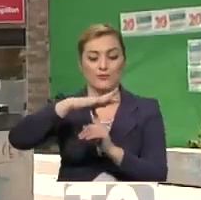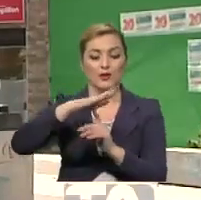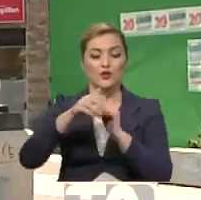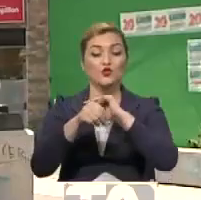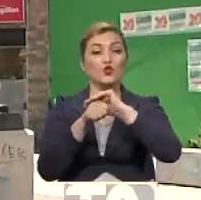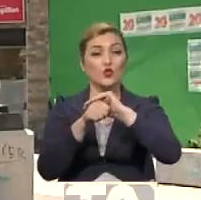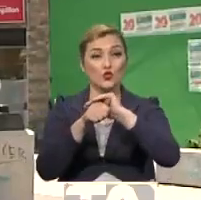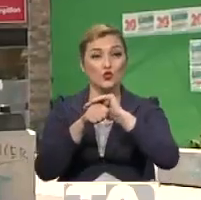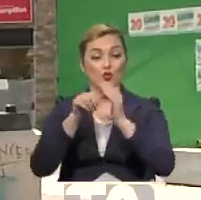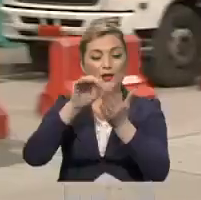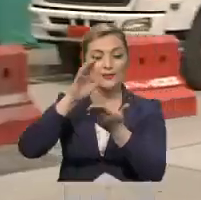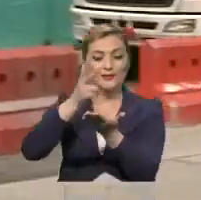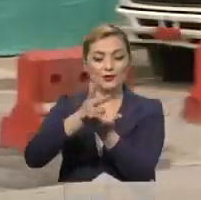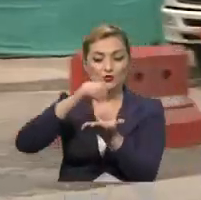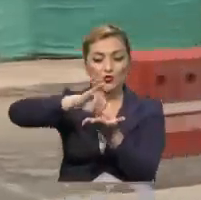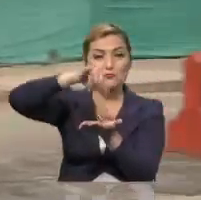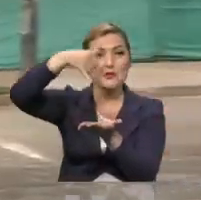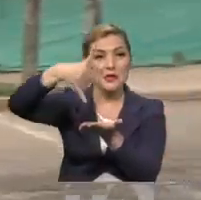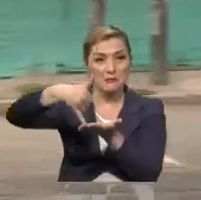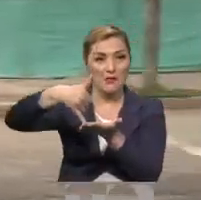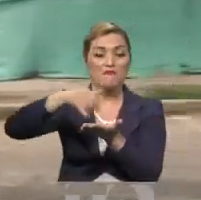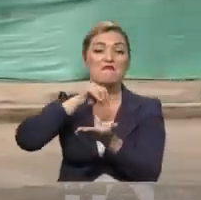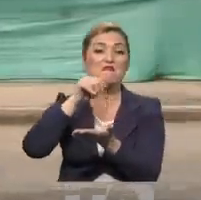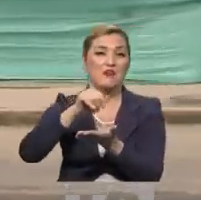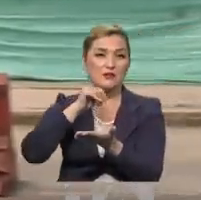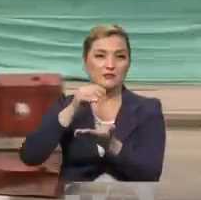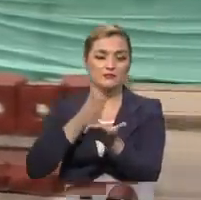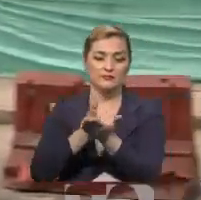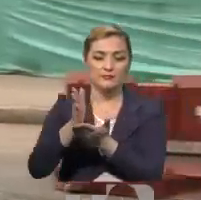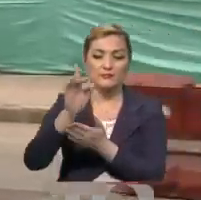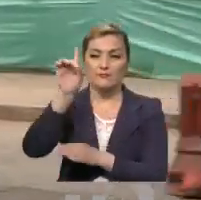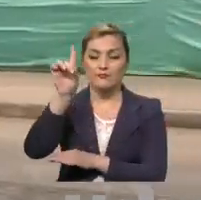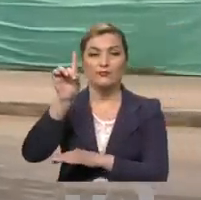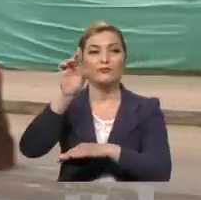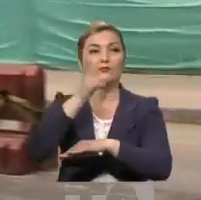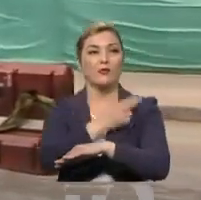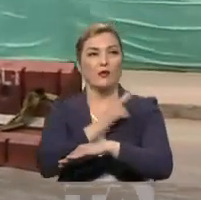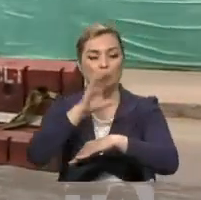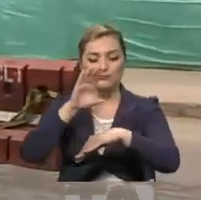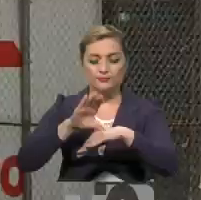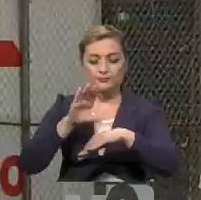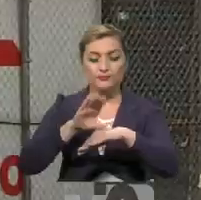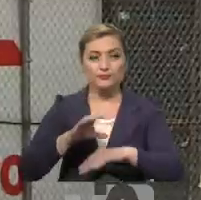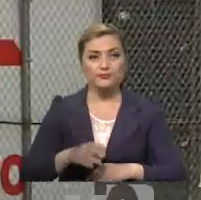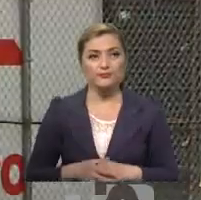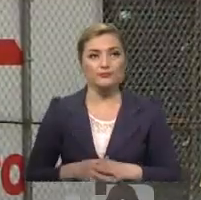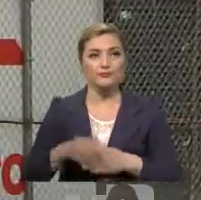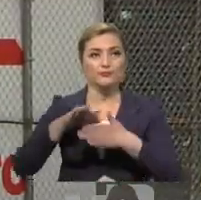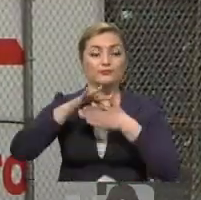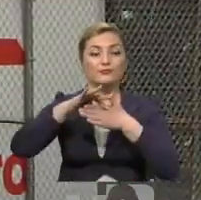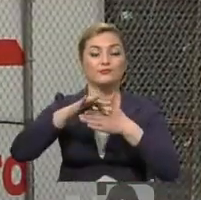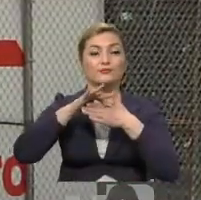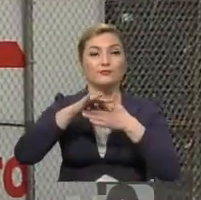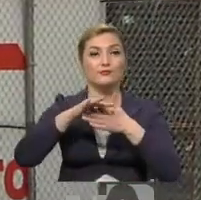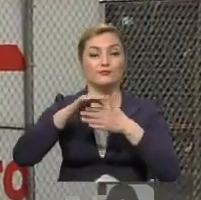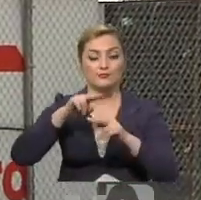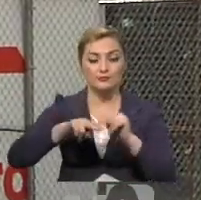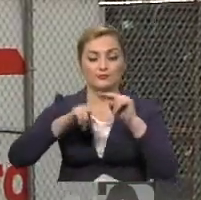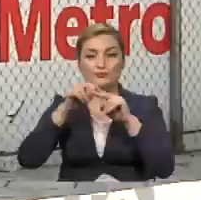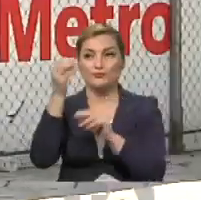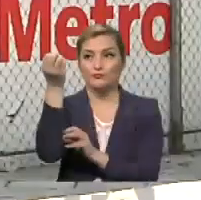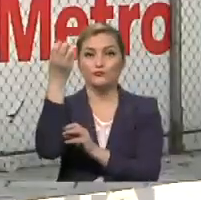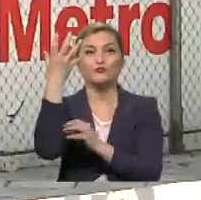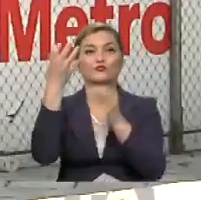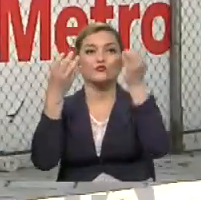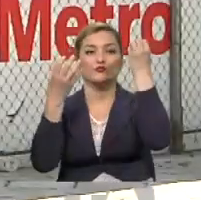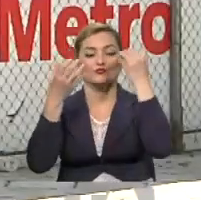Tortuga de la estación Jipijapa, en el acceso 1 de la estación Universidad Central. También está pendiente la finalización e iluminación